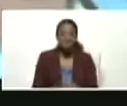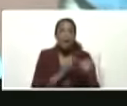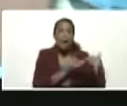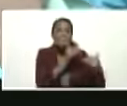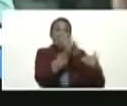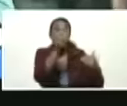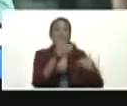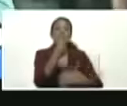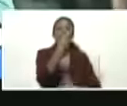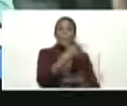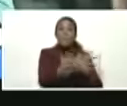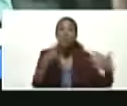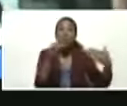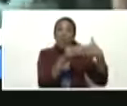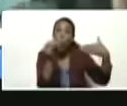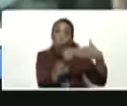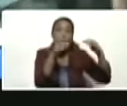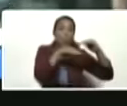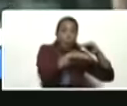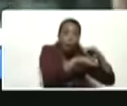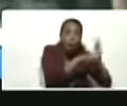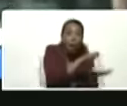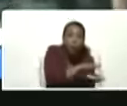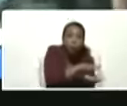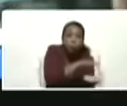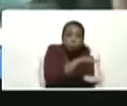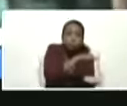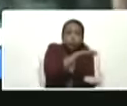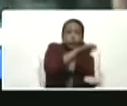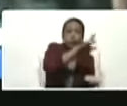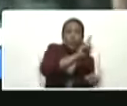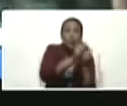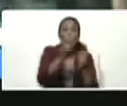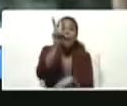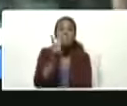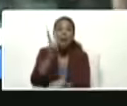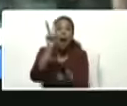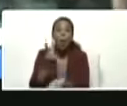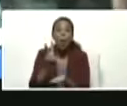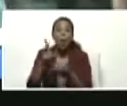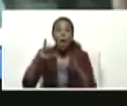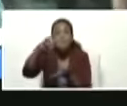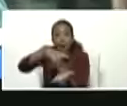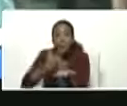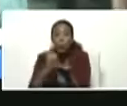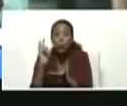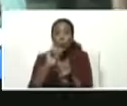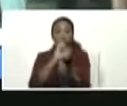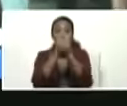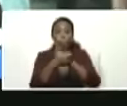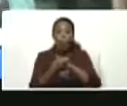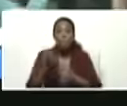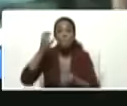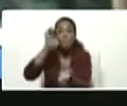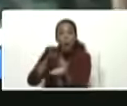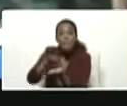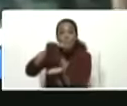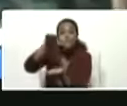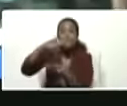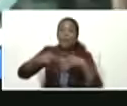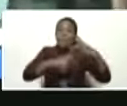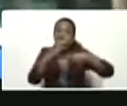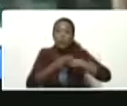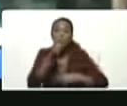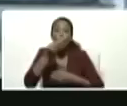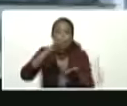Y de los 2 millones de dólares transables en la bolsa agrícola, que se transforman en inversión para producir alimento